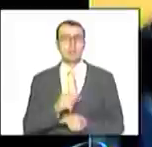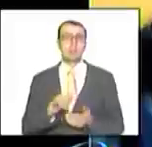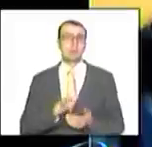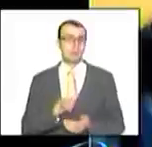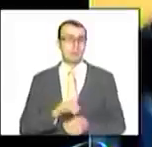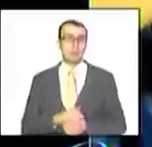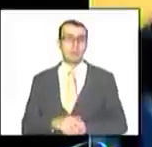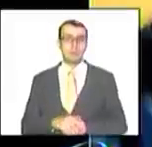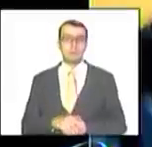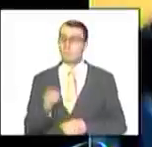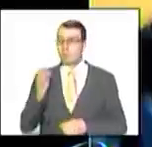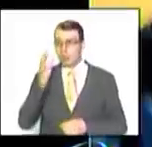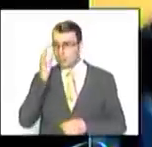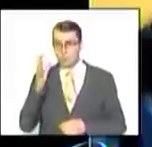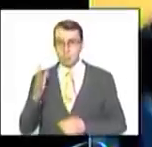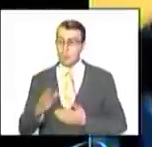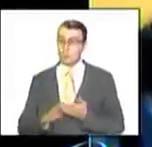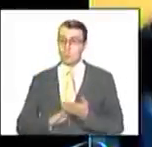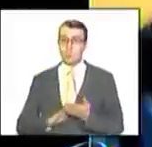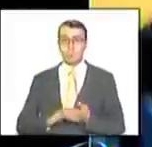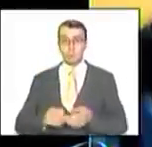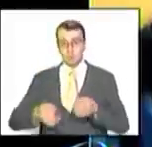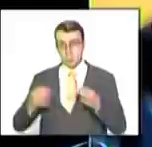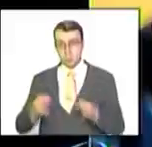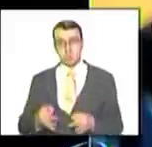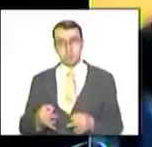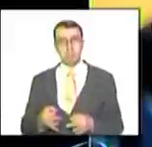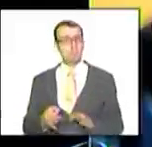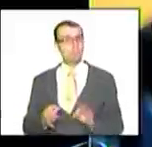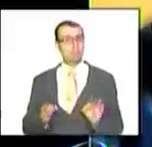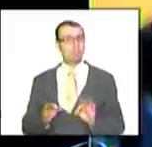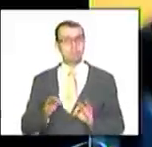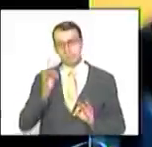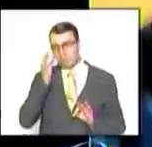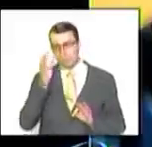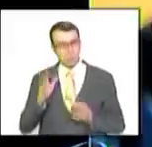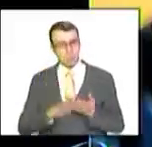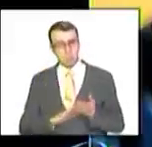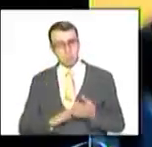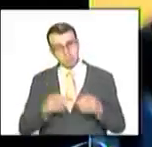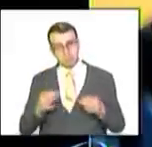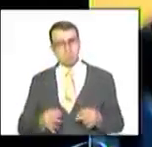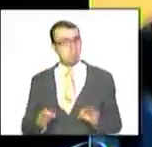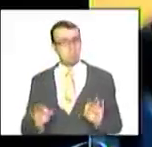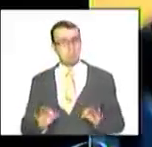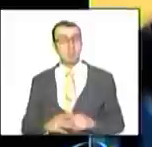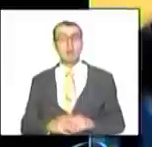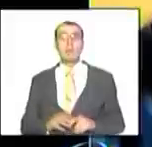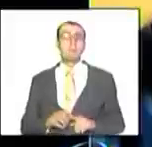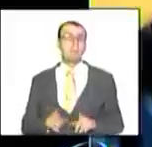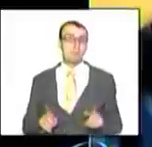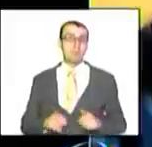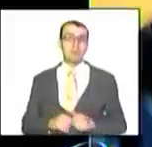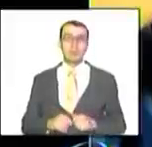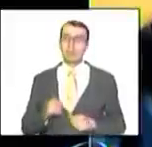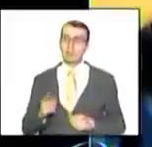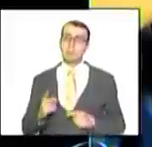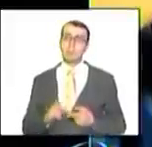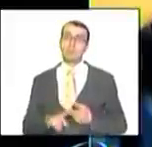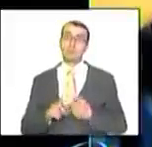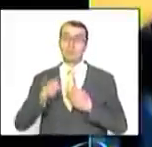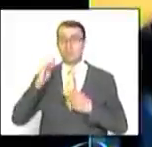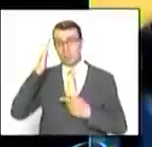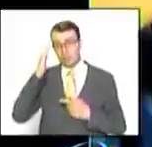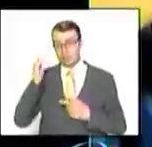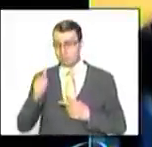pronto no dan un resultado tan inmediato como el procedimiento quirúrgico, pero sí da un resultado muy positivo en saber que el